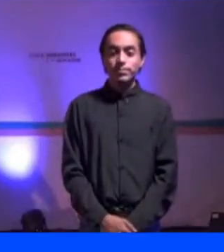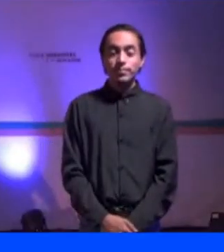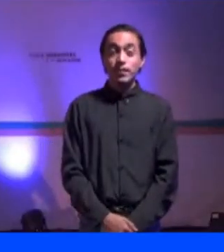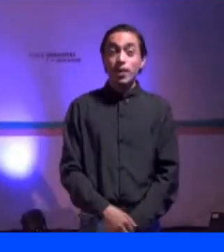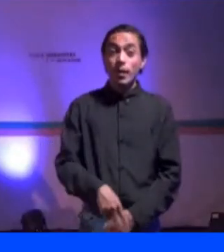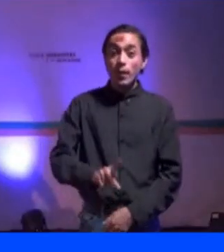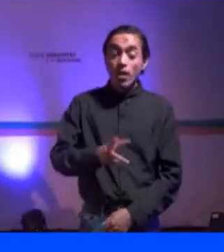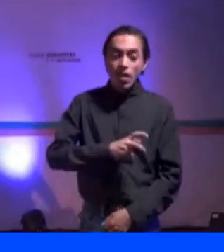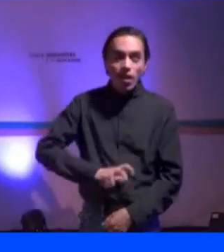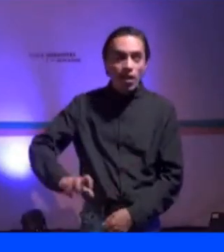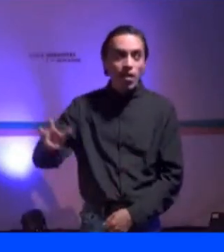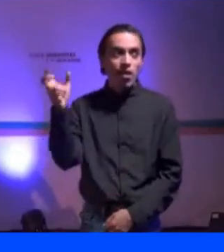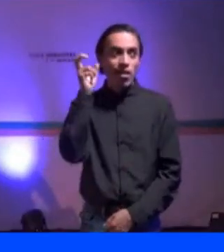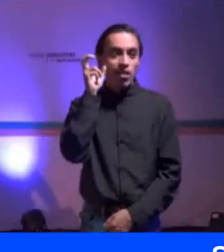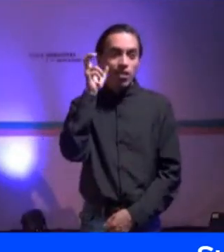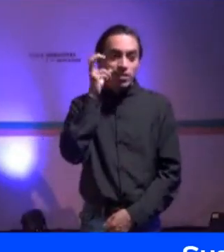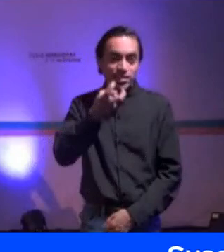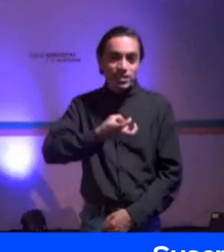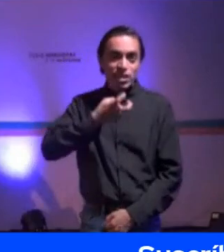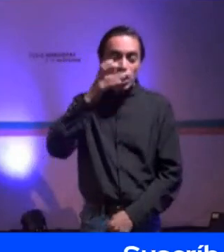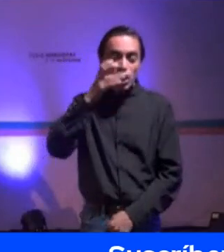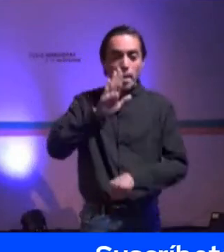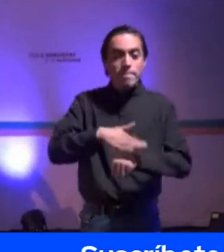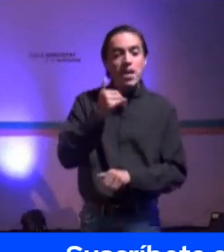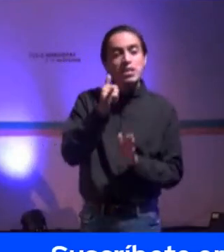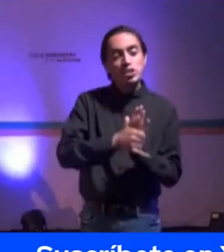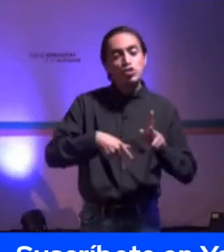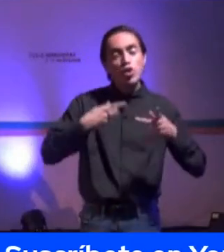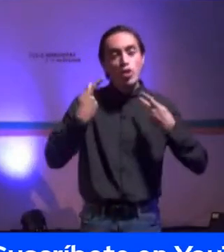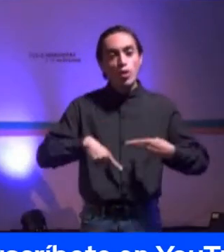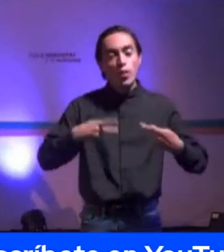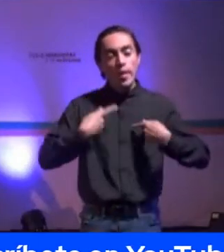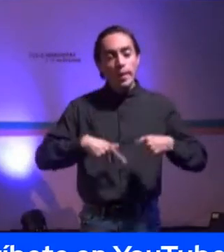Pero que se oiga eso de más youtuberos.